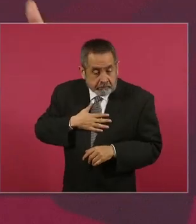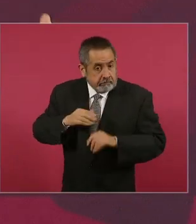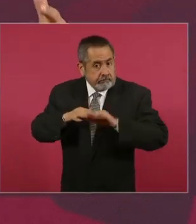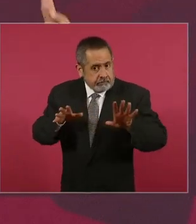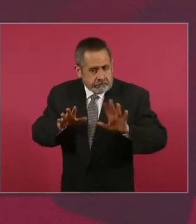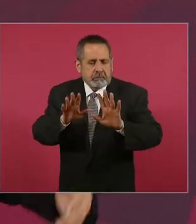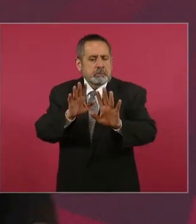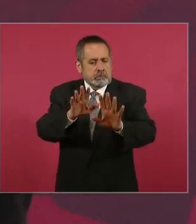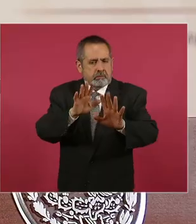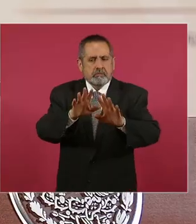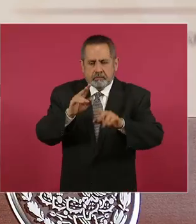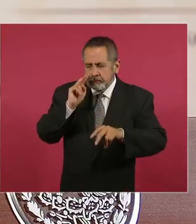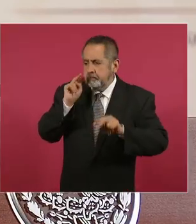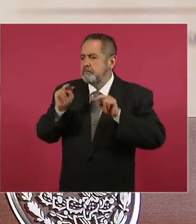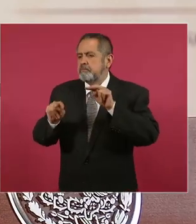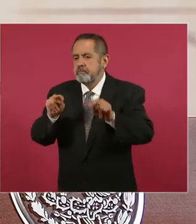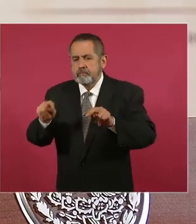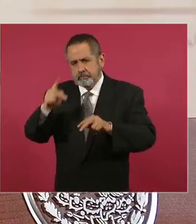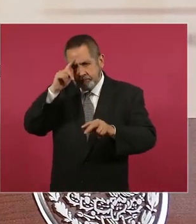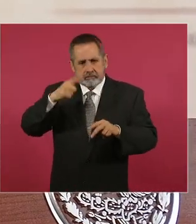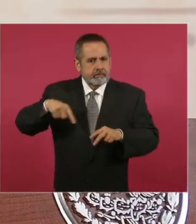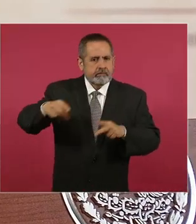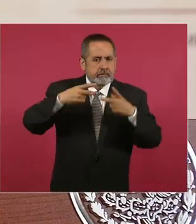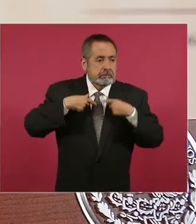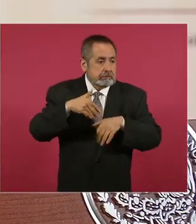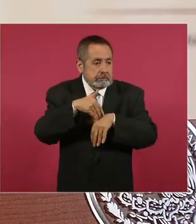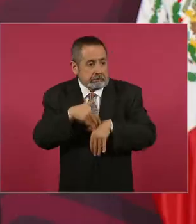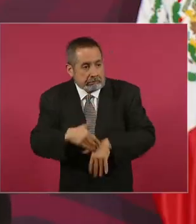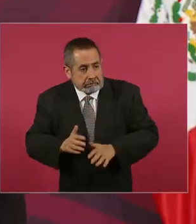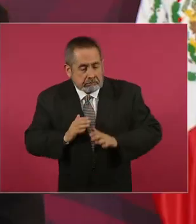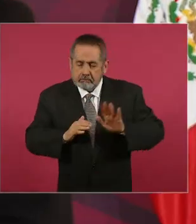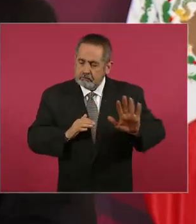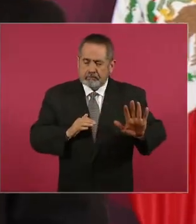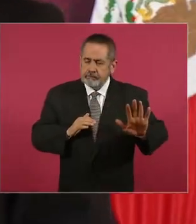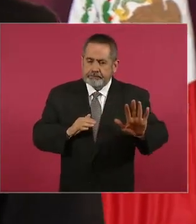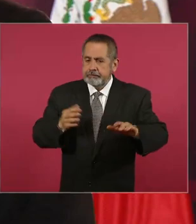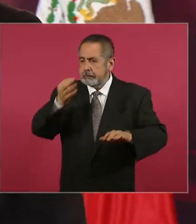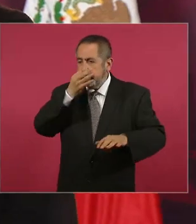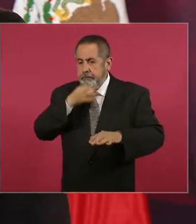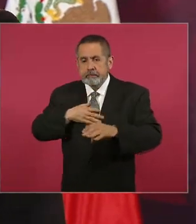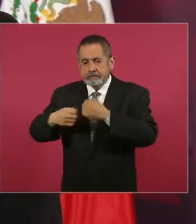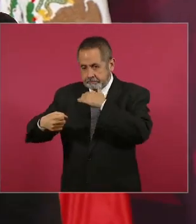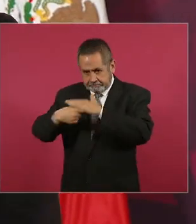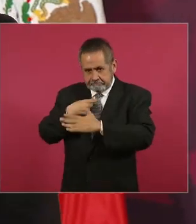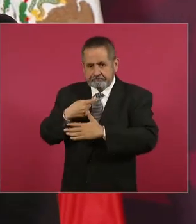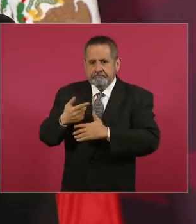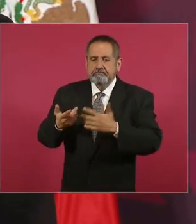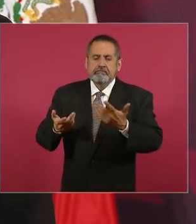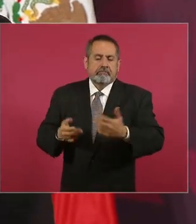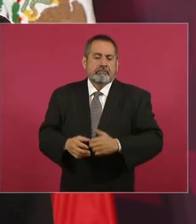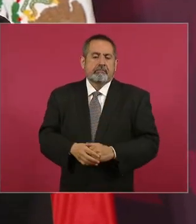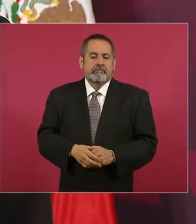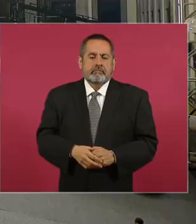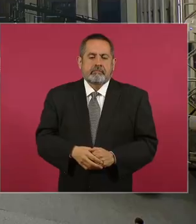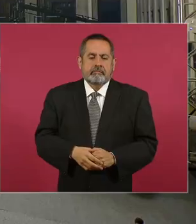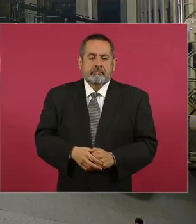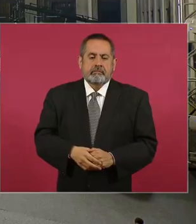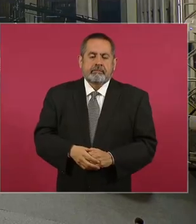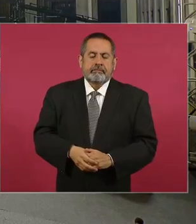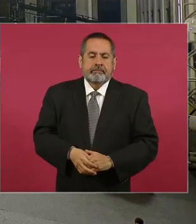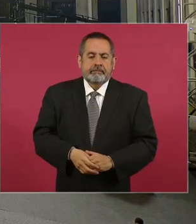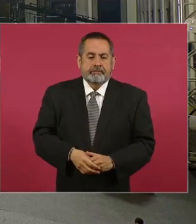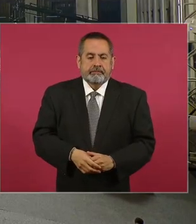ventile para que la gente no se deje sorprender y nos informe, nos avise. ¿Quitan dinero a los migrantes?